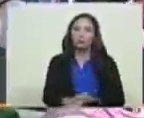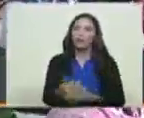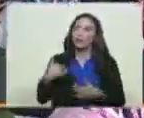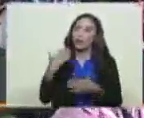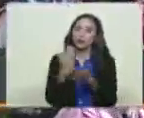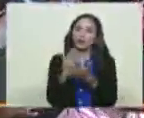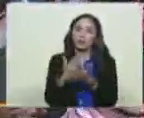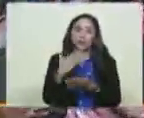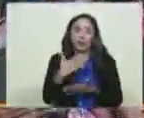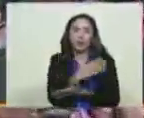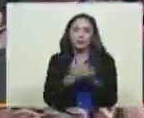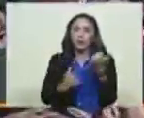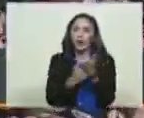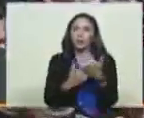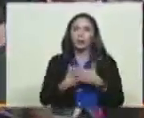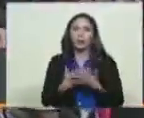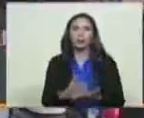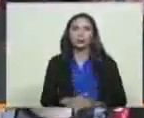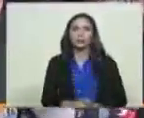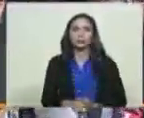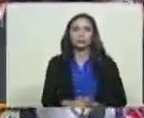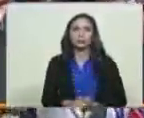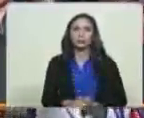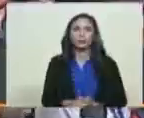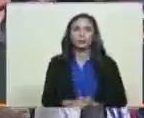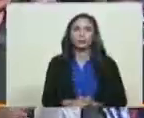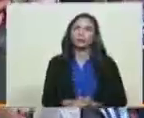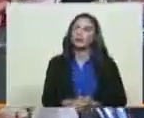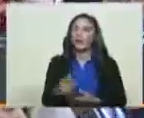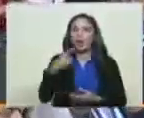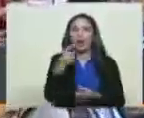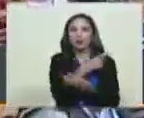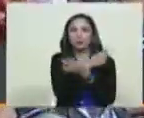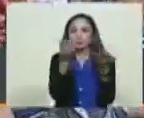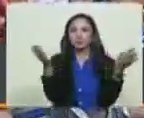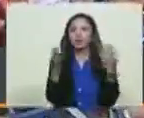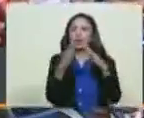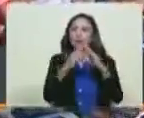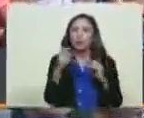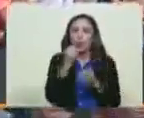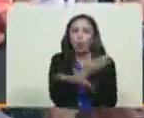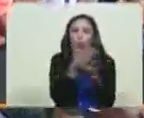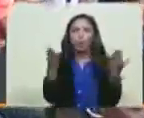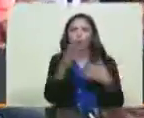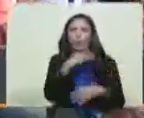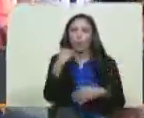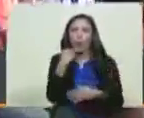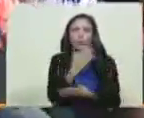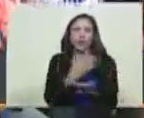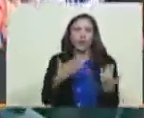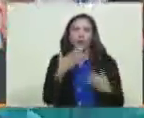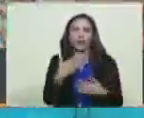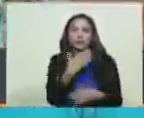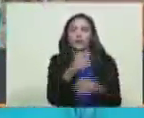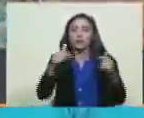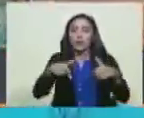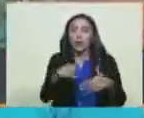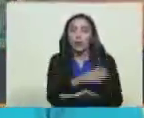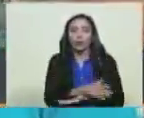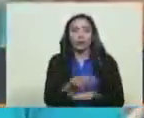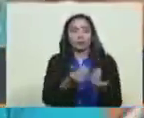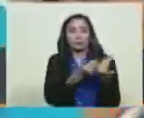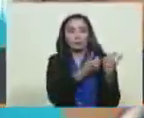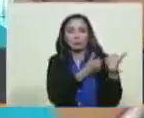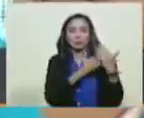estaré agradecida residentes como sé que le están agradecidos la mayoría de los jóvenes venezolanos que hoy asumimos